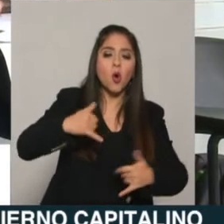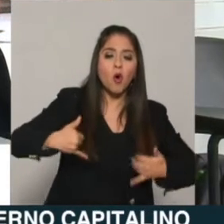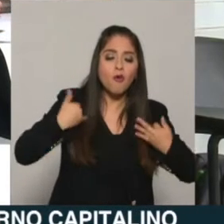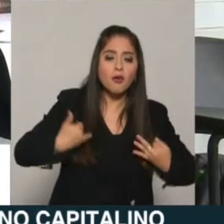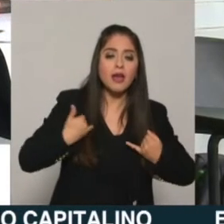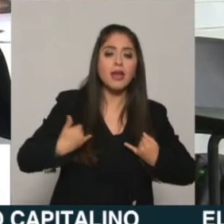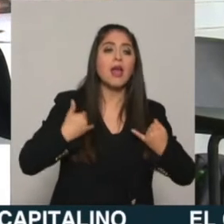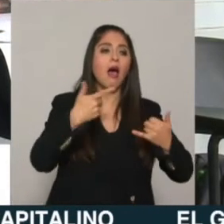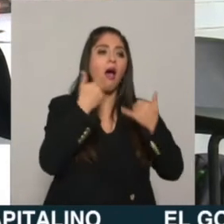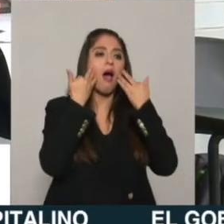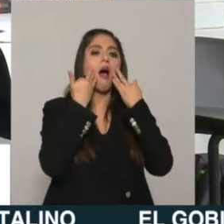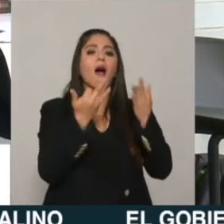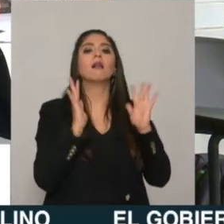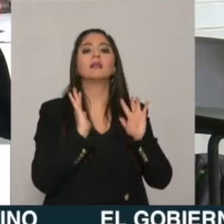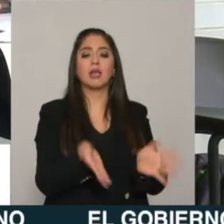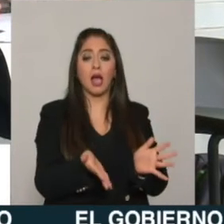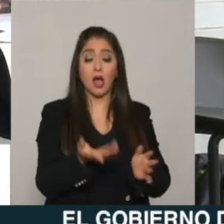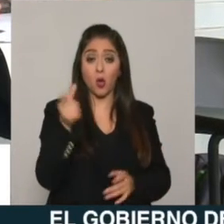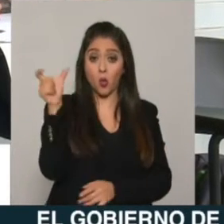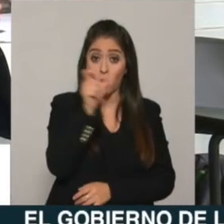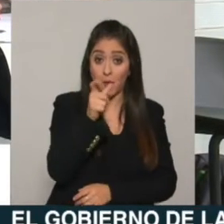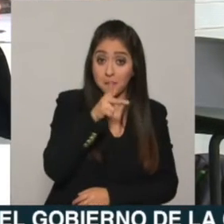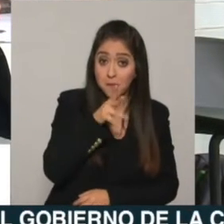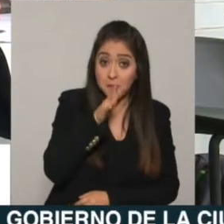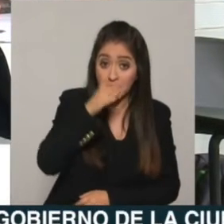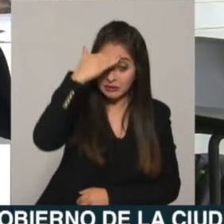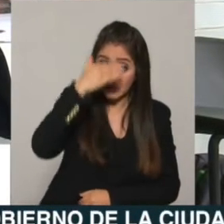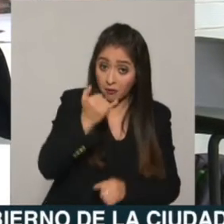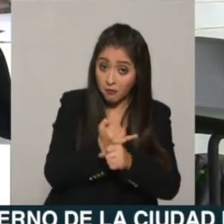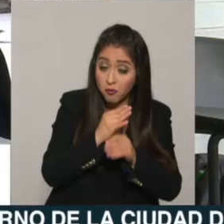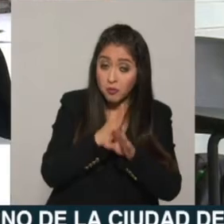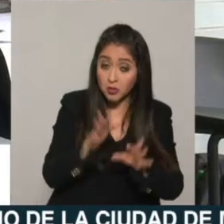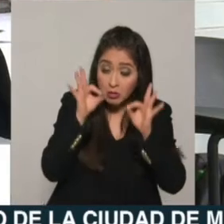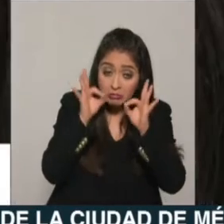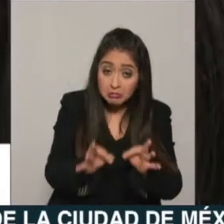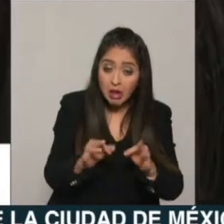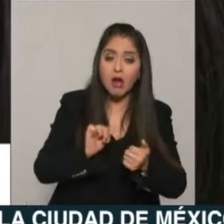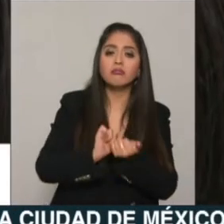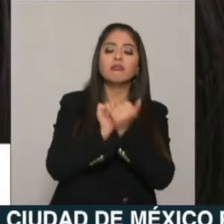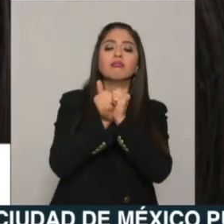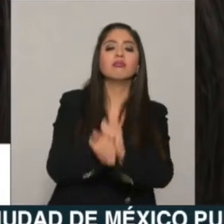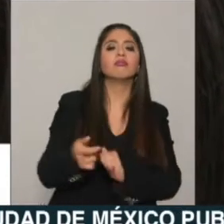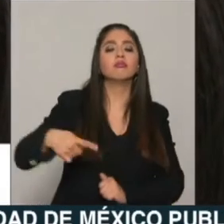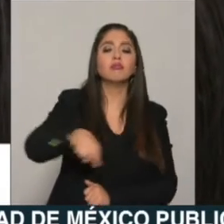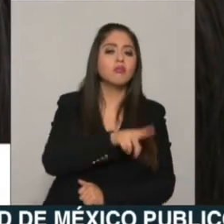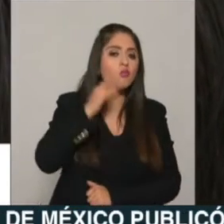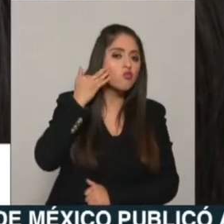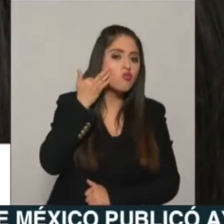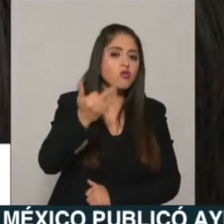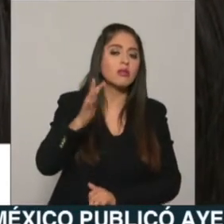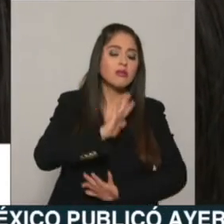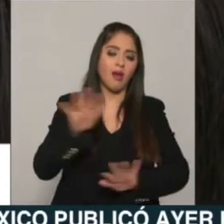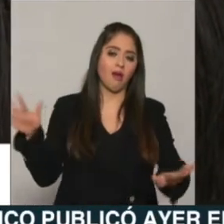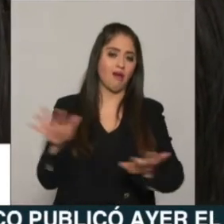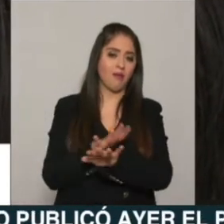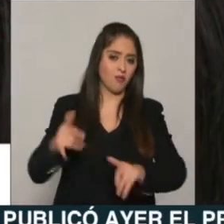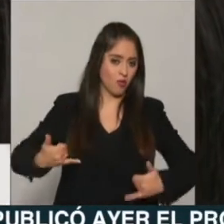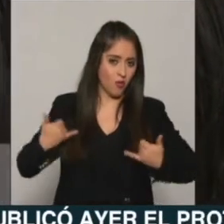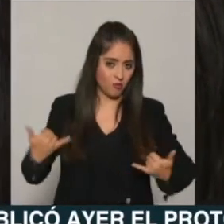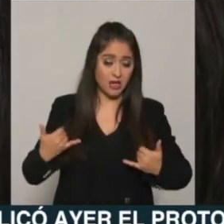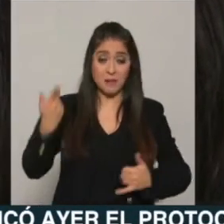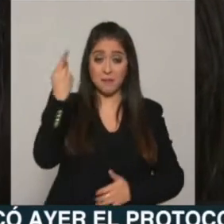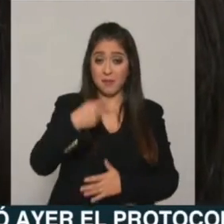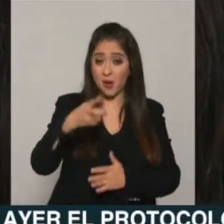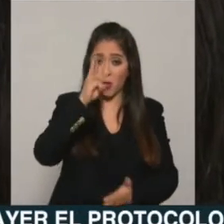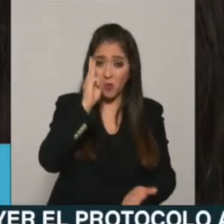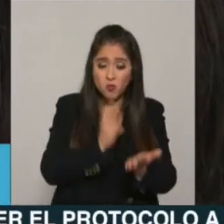una información adecuada hacia los padres, es precisamente cuando vamos a lograr que haya un cambio. Y las sanciones, desde luego,